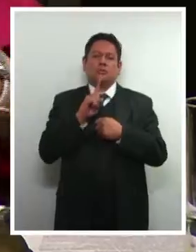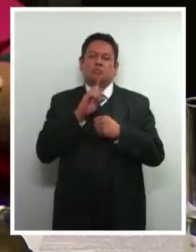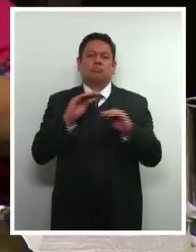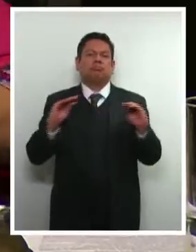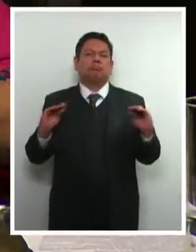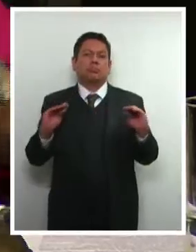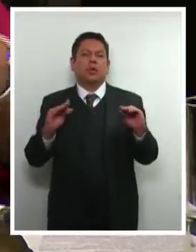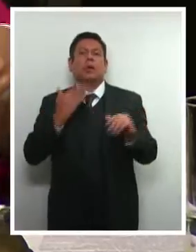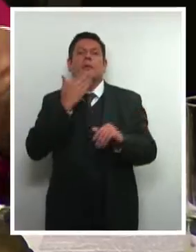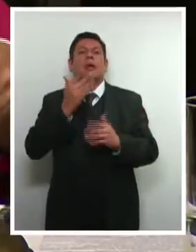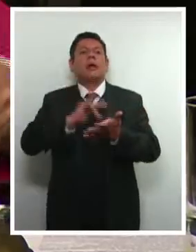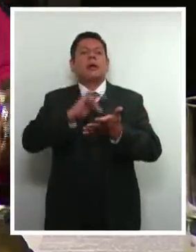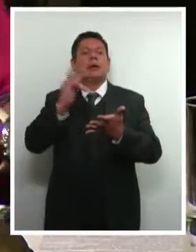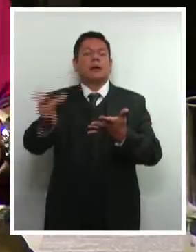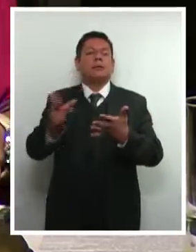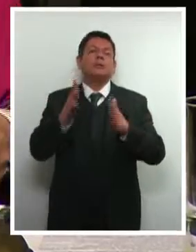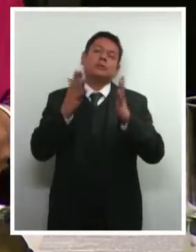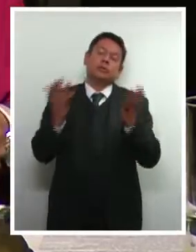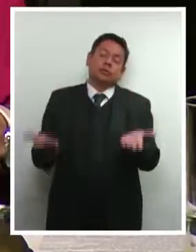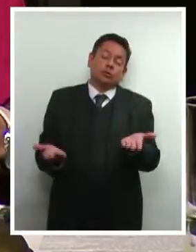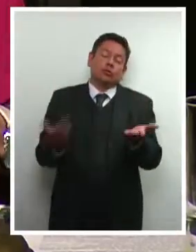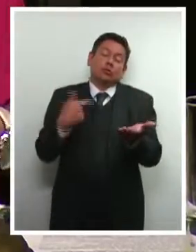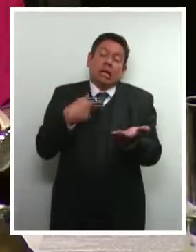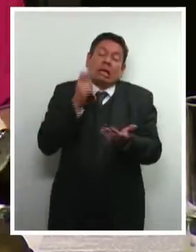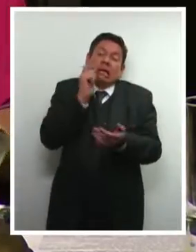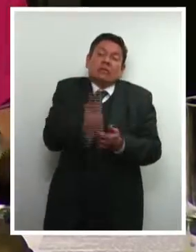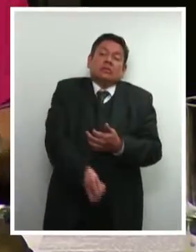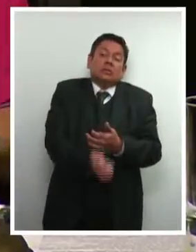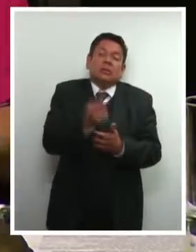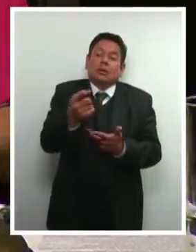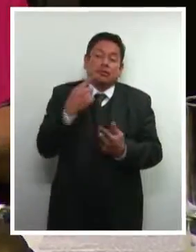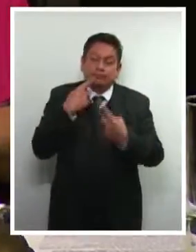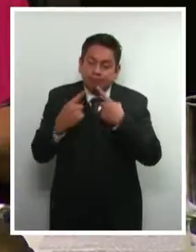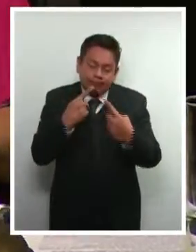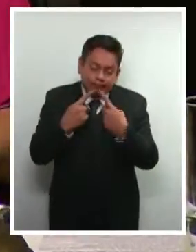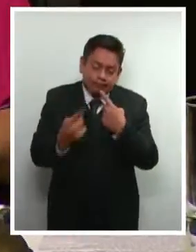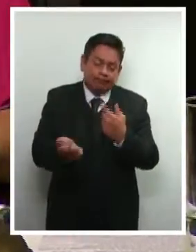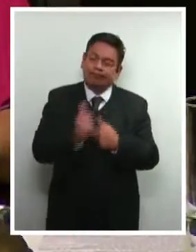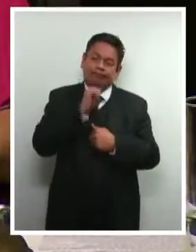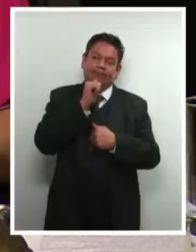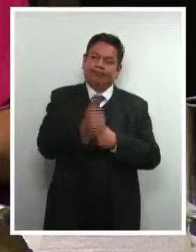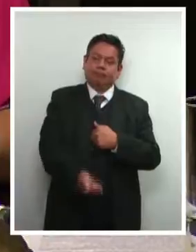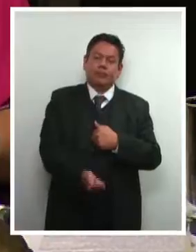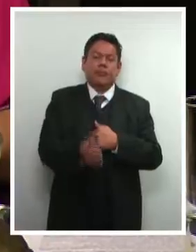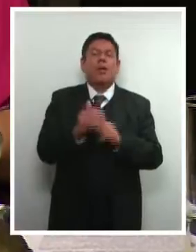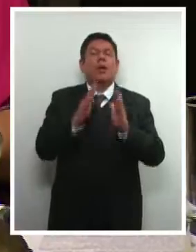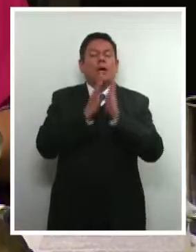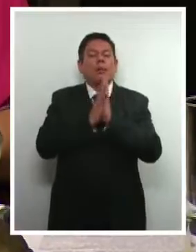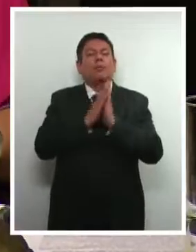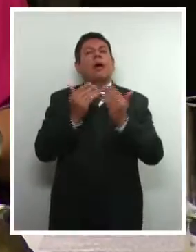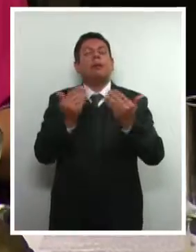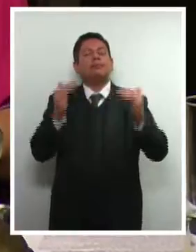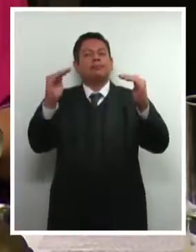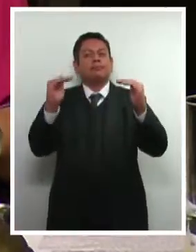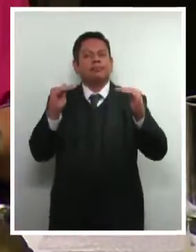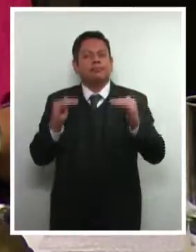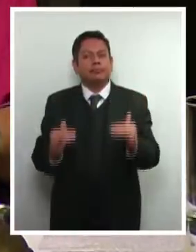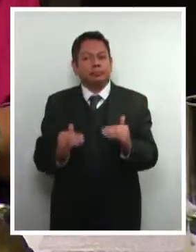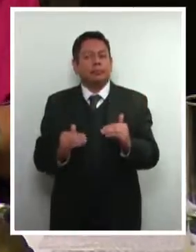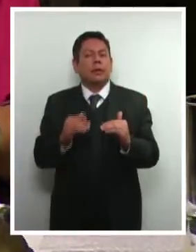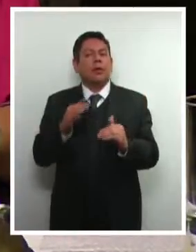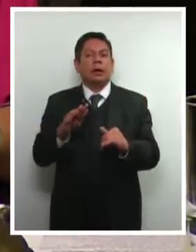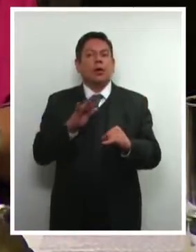diputada secretaria. Por lo tanto, no se admite a discusión. Pasamos a la siguiente